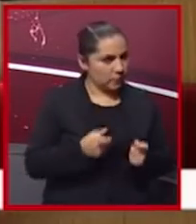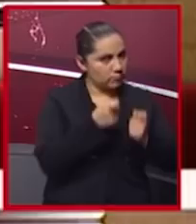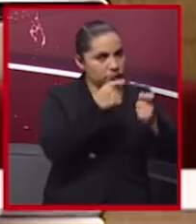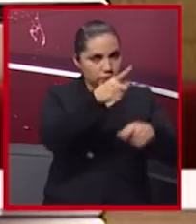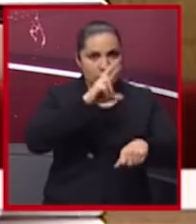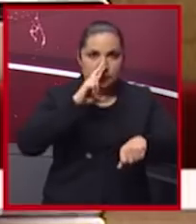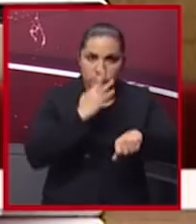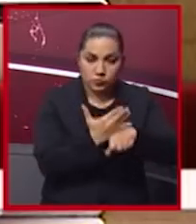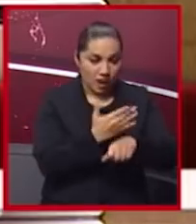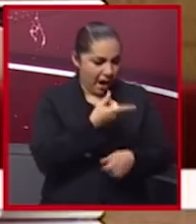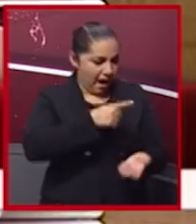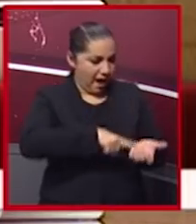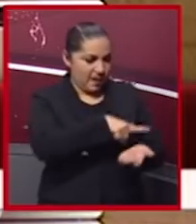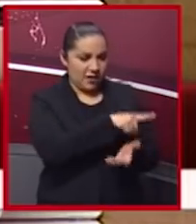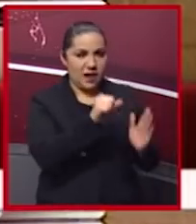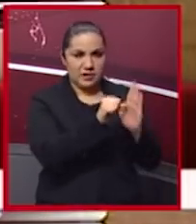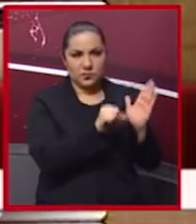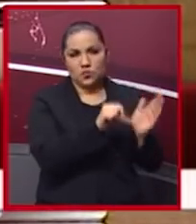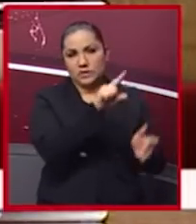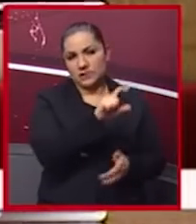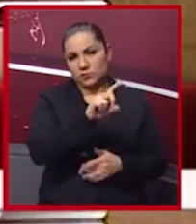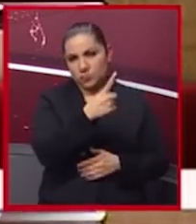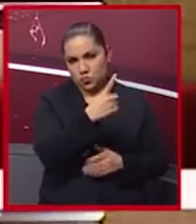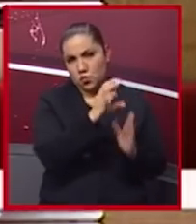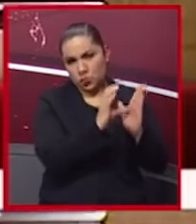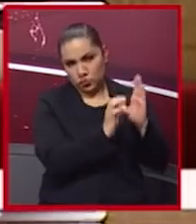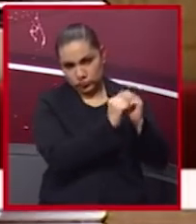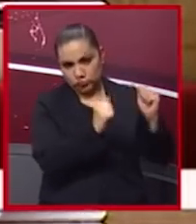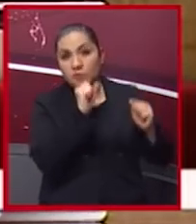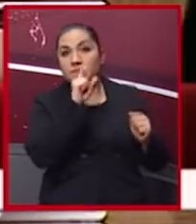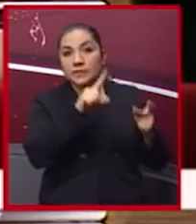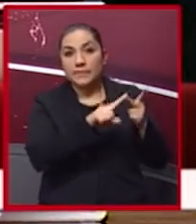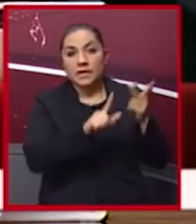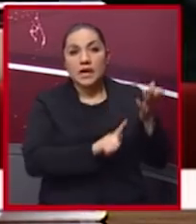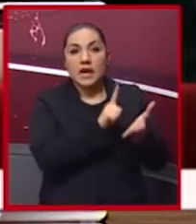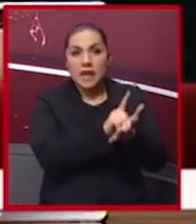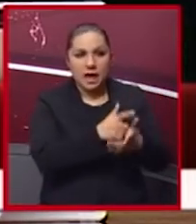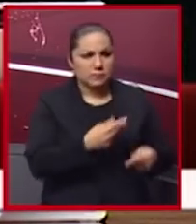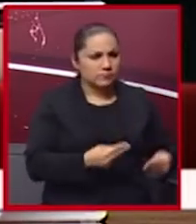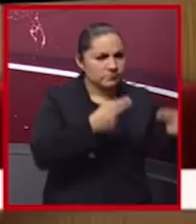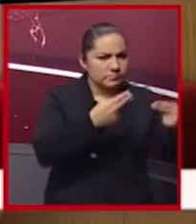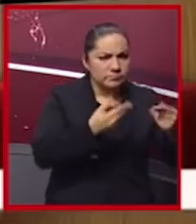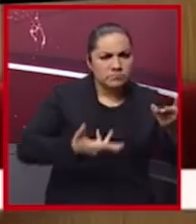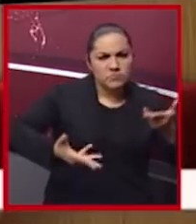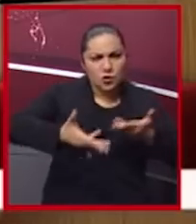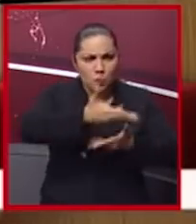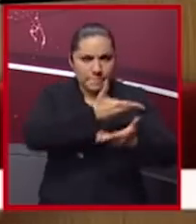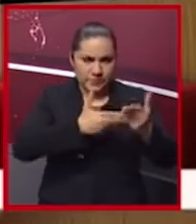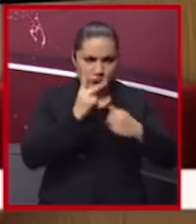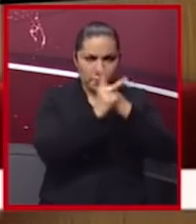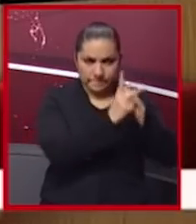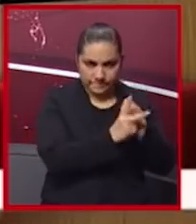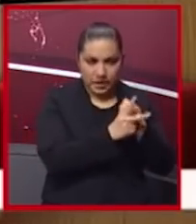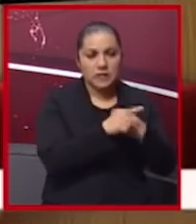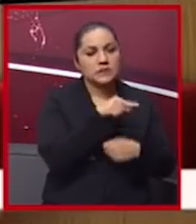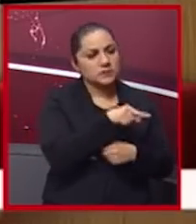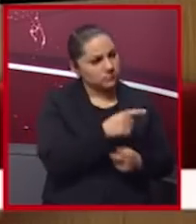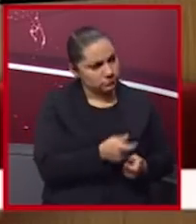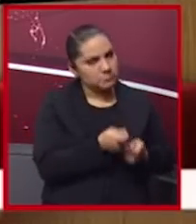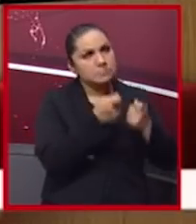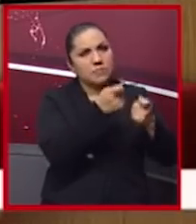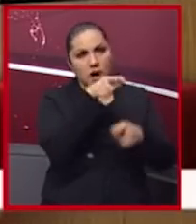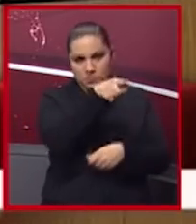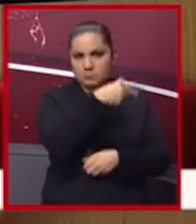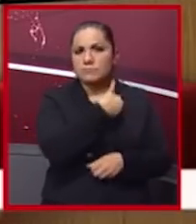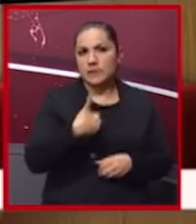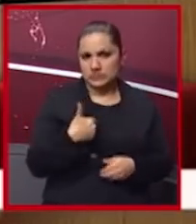el artículo 131 de la Constitución y cuarto de la Ley de Comercio Exterior. También se turnó a la Comisión de Hacienda, iniciativa con proyecto de presupuesto de